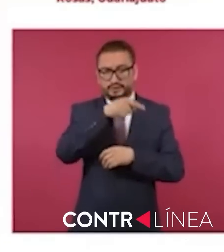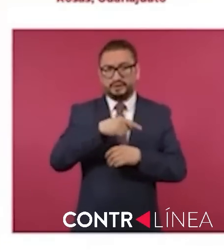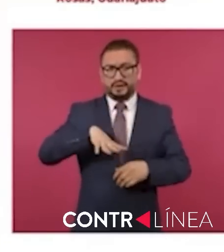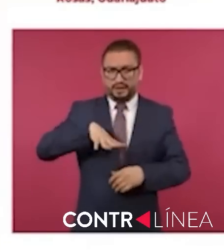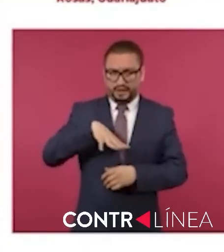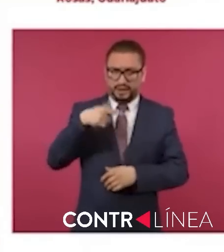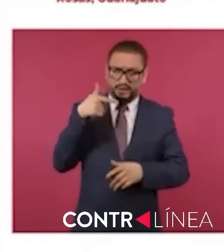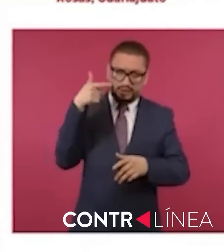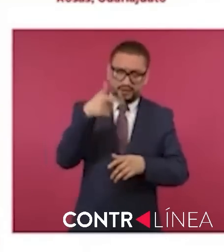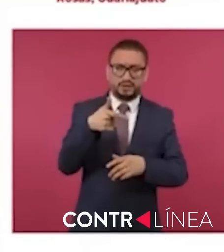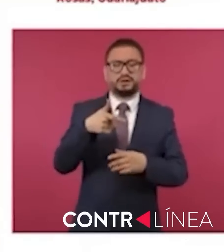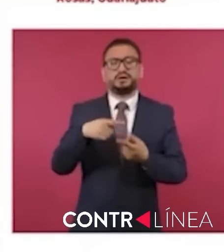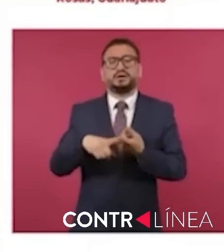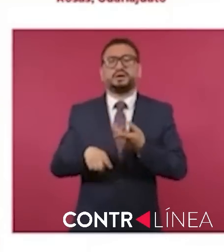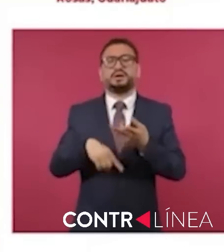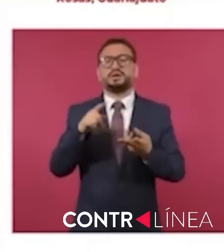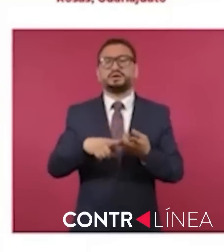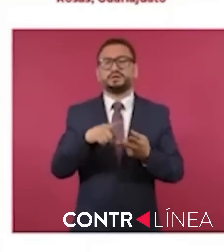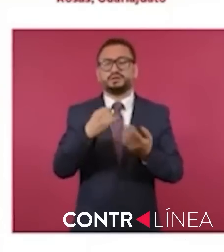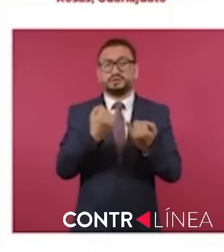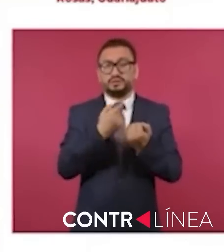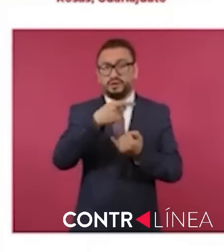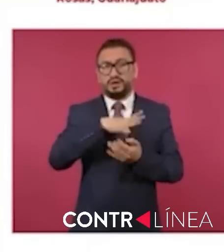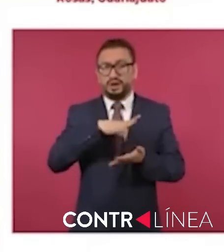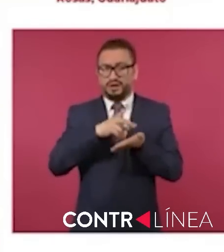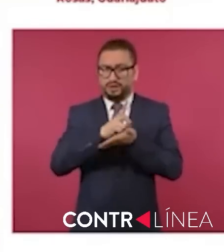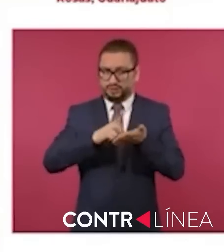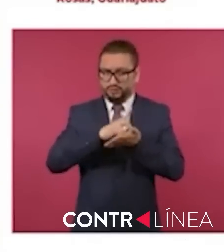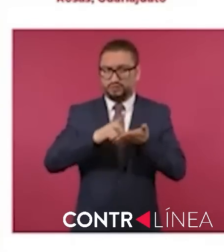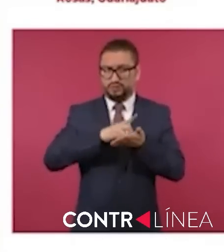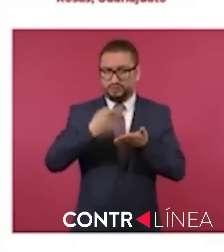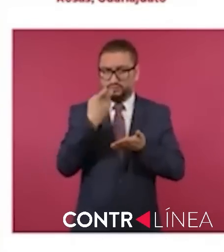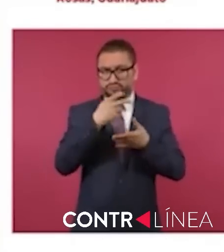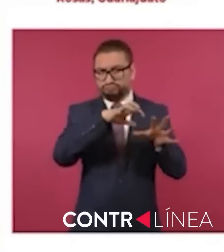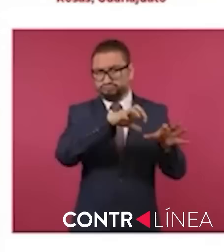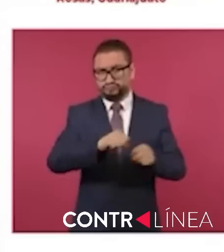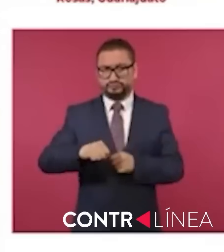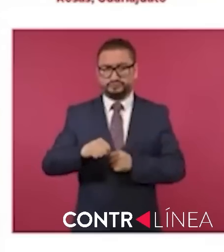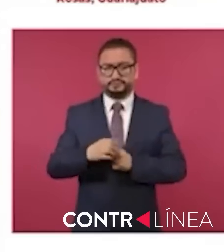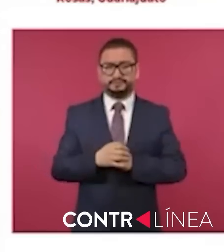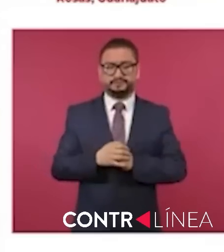portación de arma de fuego y posesión de droga.